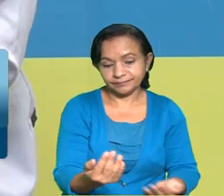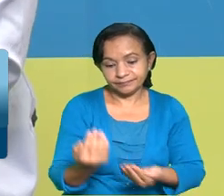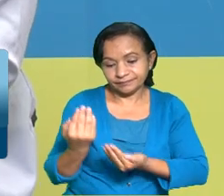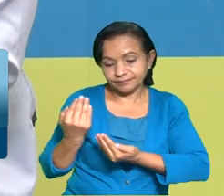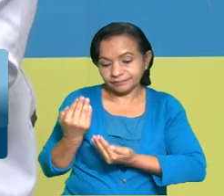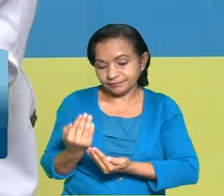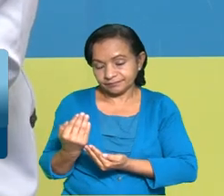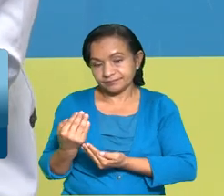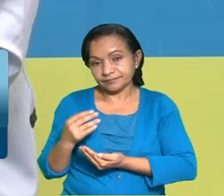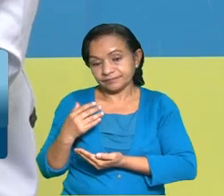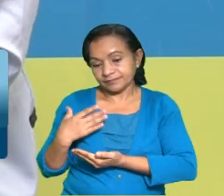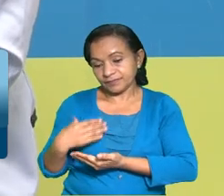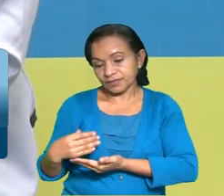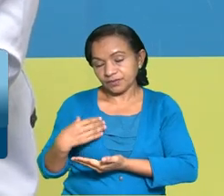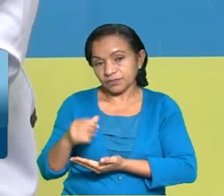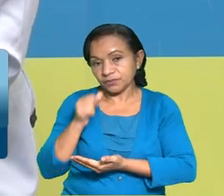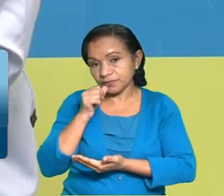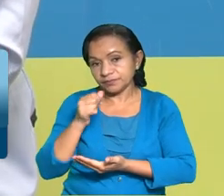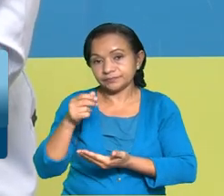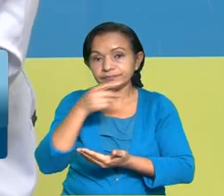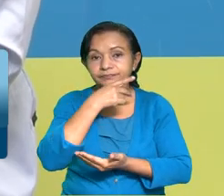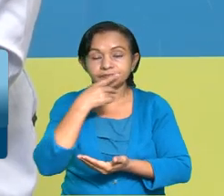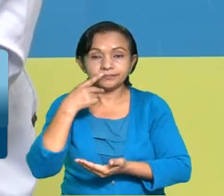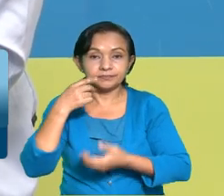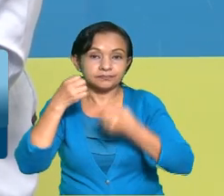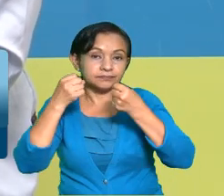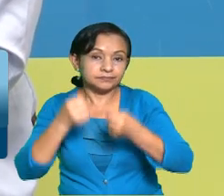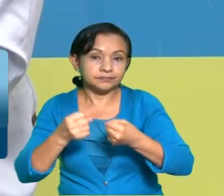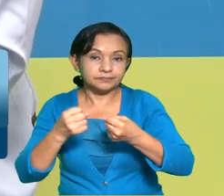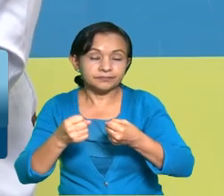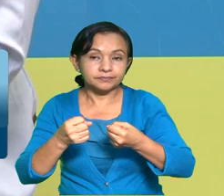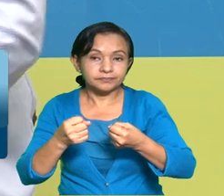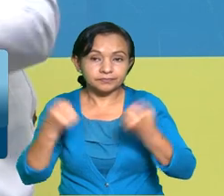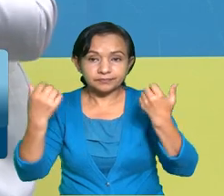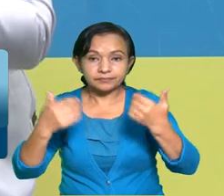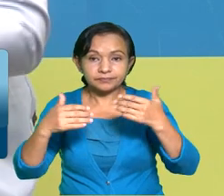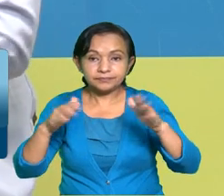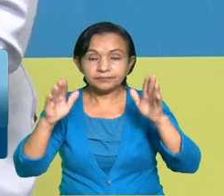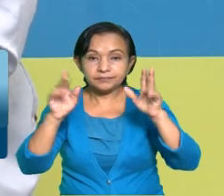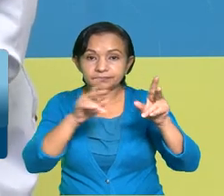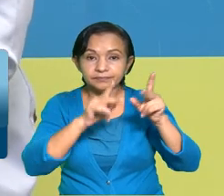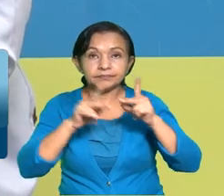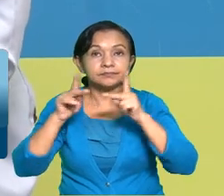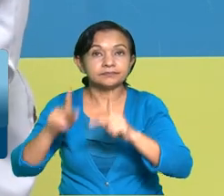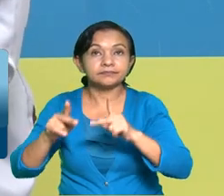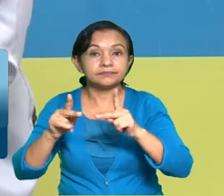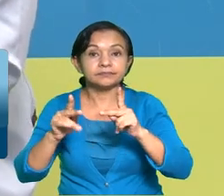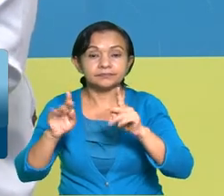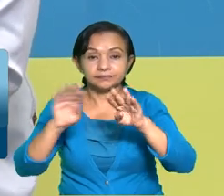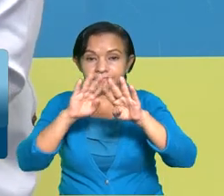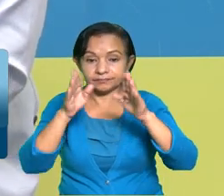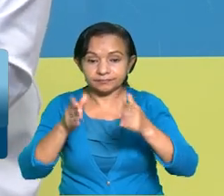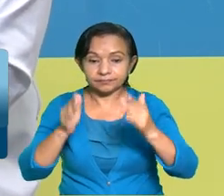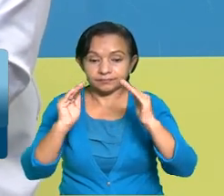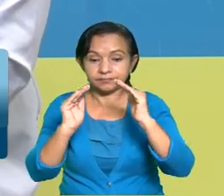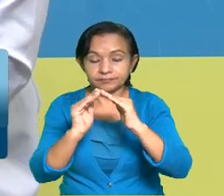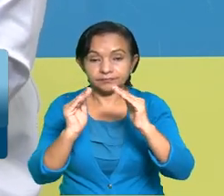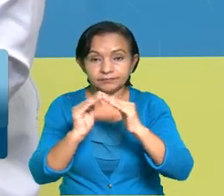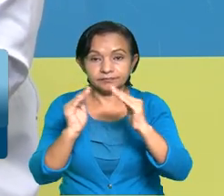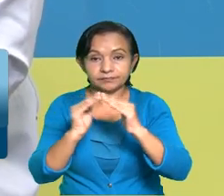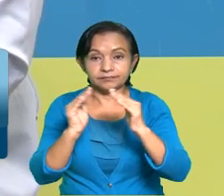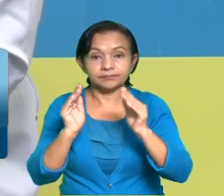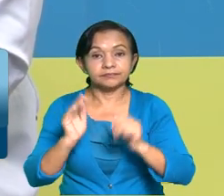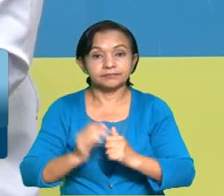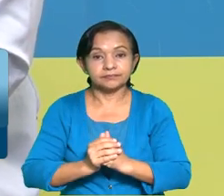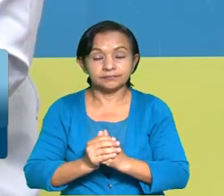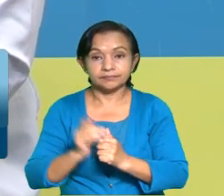para dar el pecho materno. Los padres, los varones, o cualquier persona que esté con esa mujer lactando,